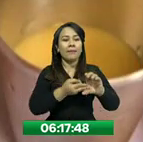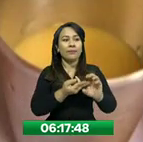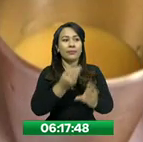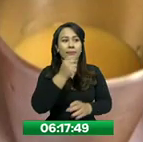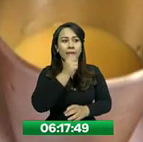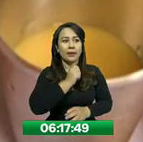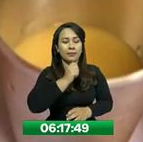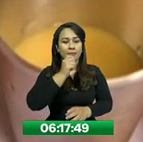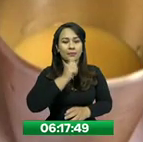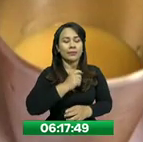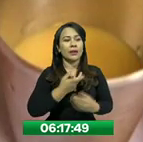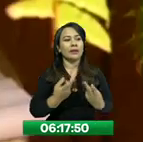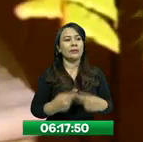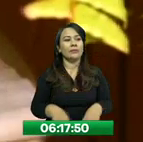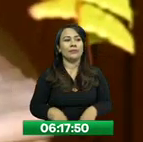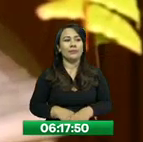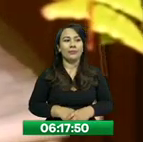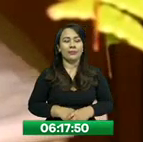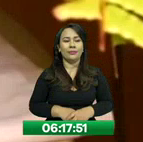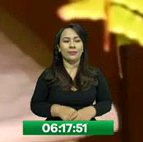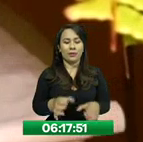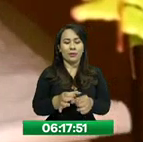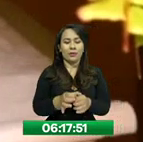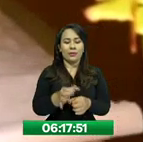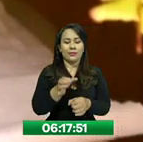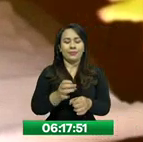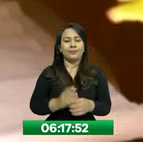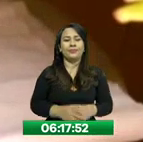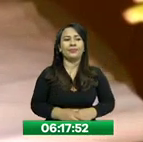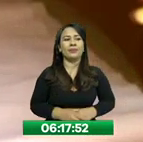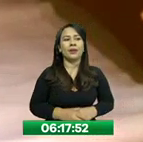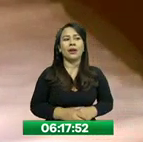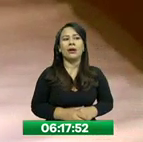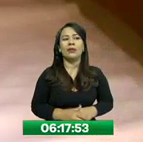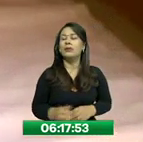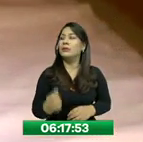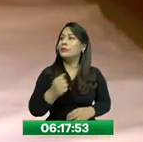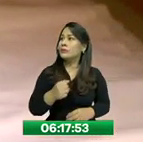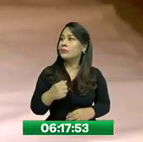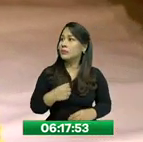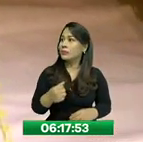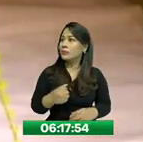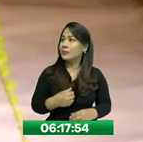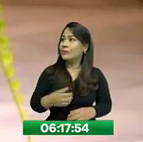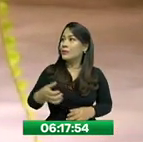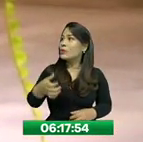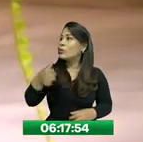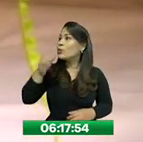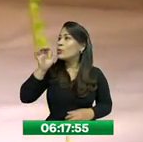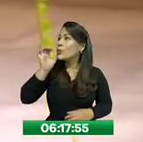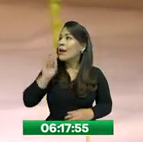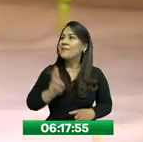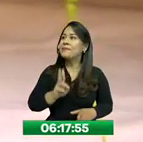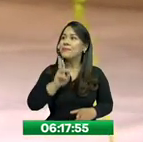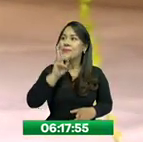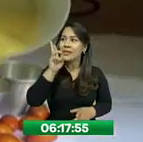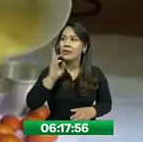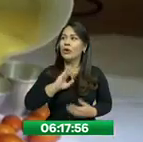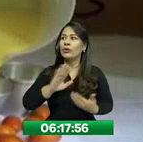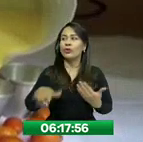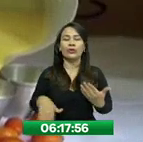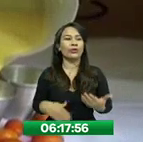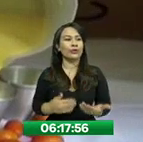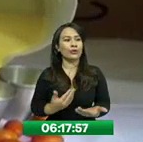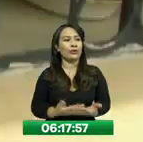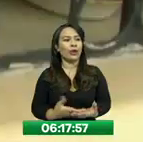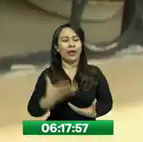y helados hechos con ovos. Con el producto del ovo se hace pues el licor, el vino, la mermelada,